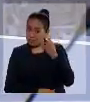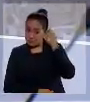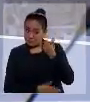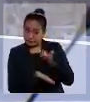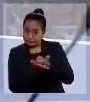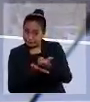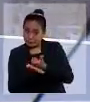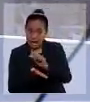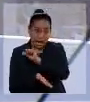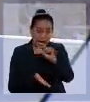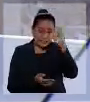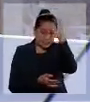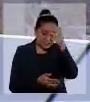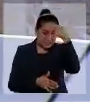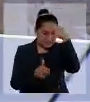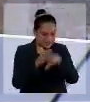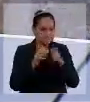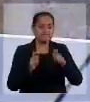científicos. Tenemos